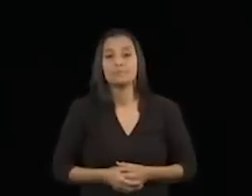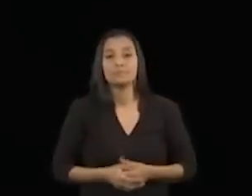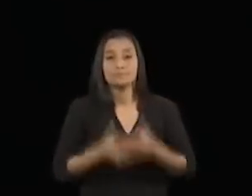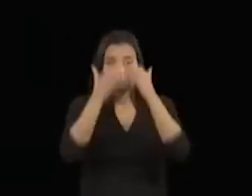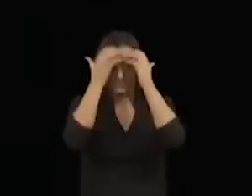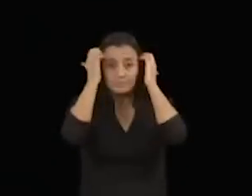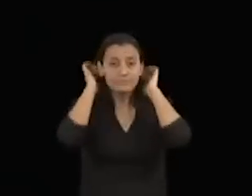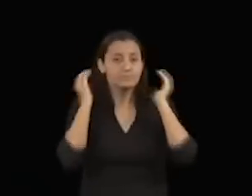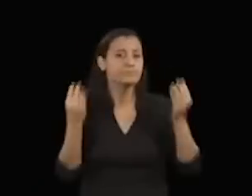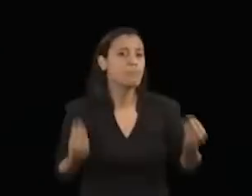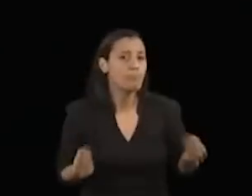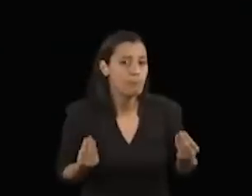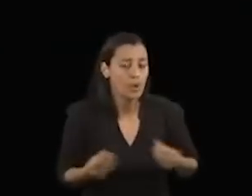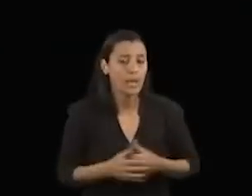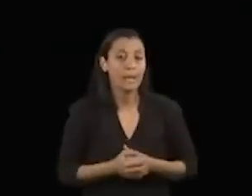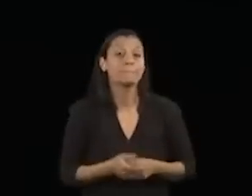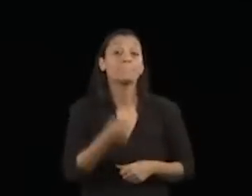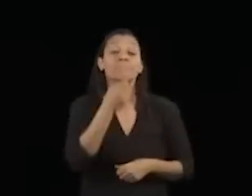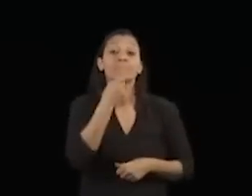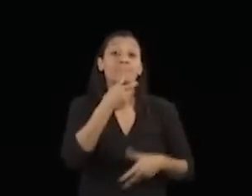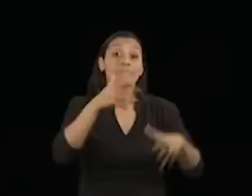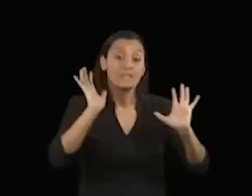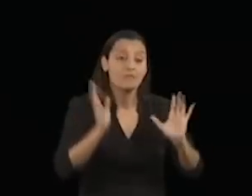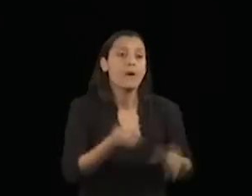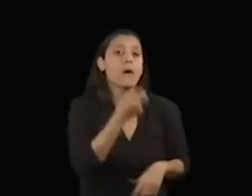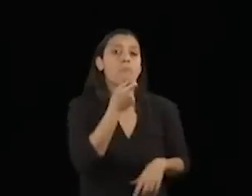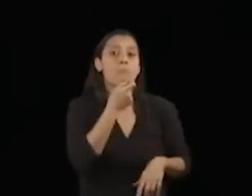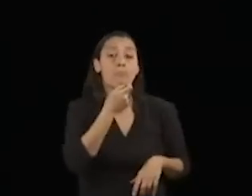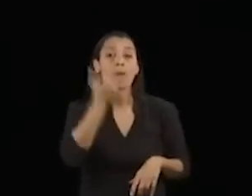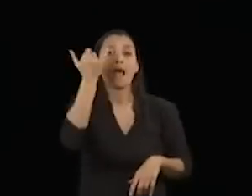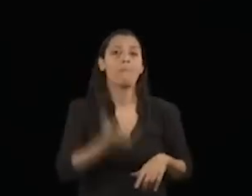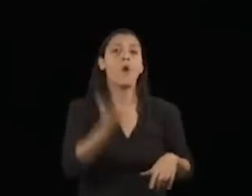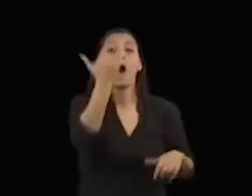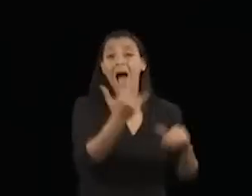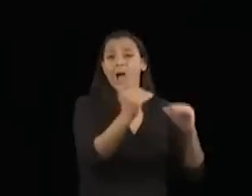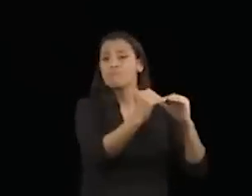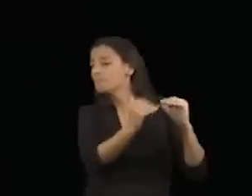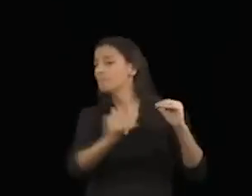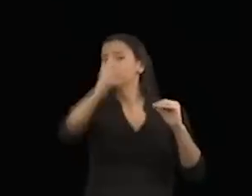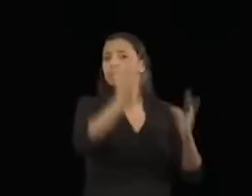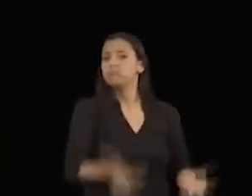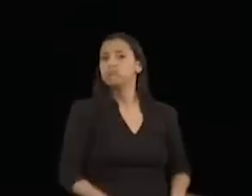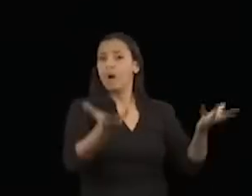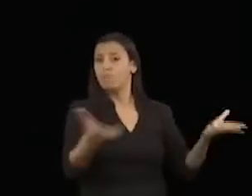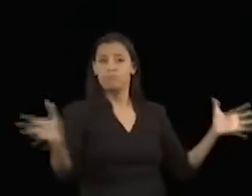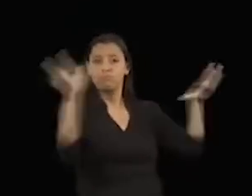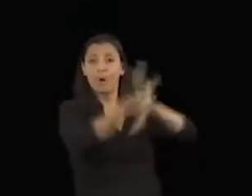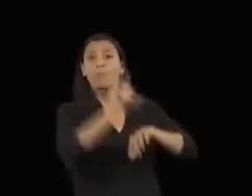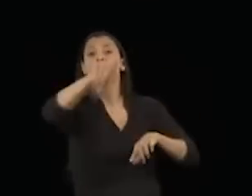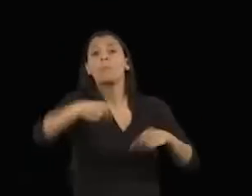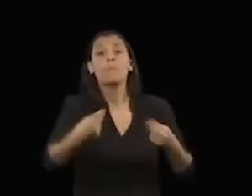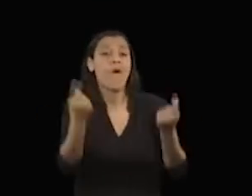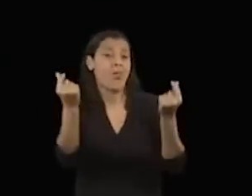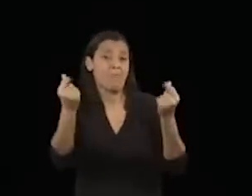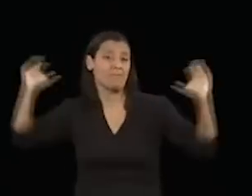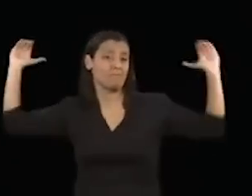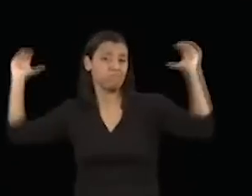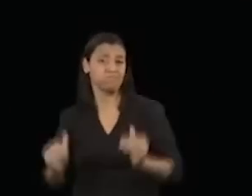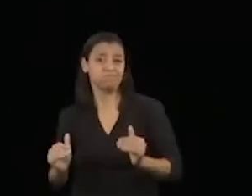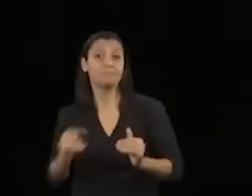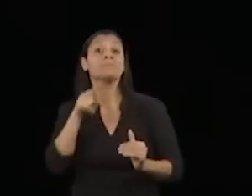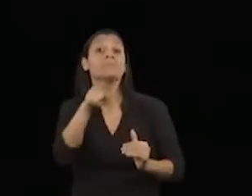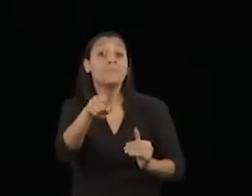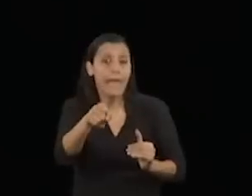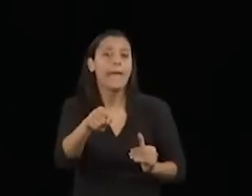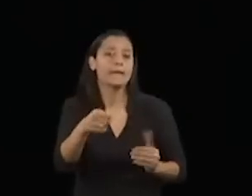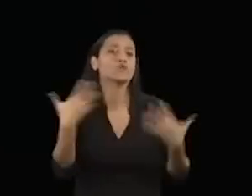Digo, ¿por qué? Porque un salto, digamos, que podría ser de características transitorias, les hace caer la demanda de dinero y eso